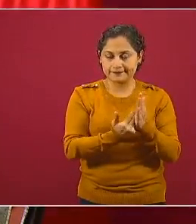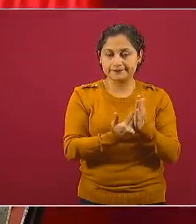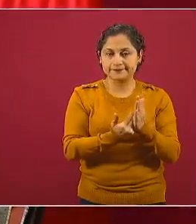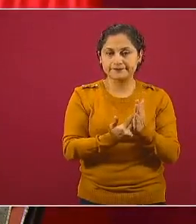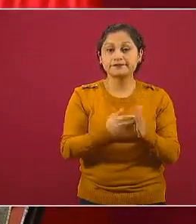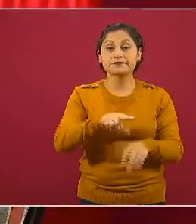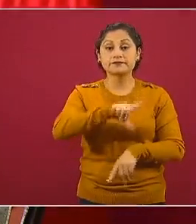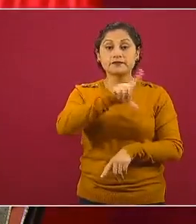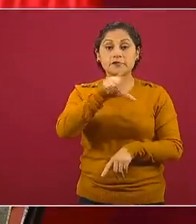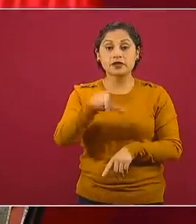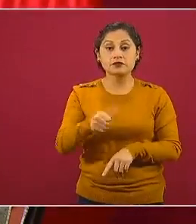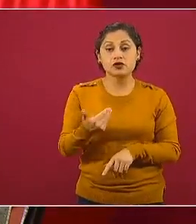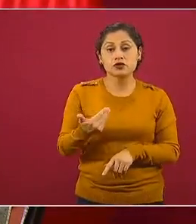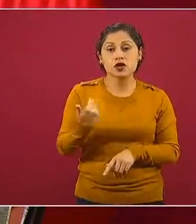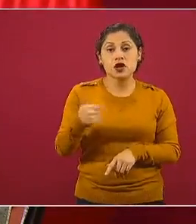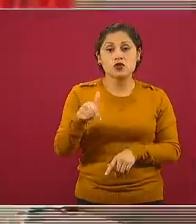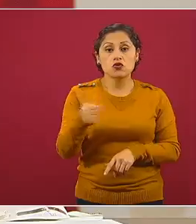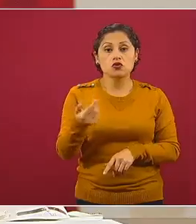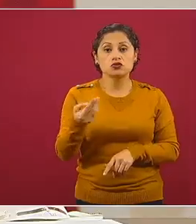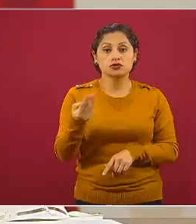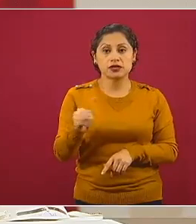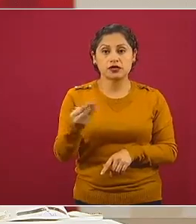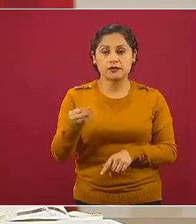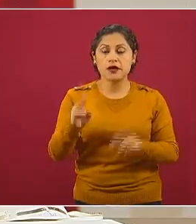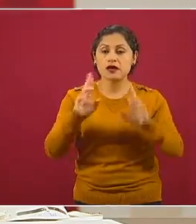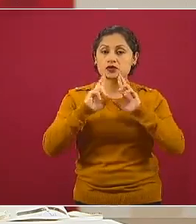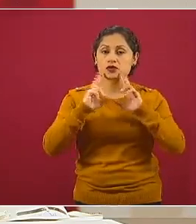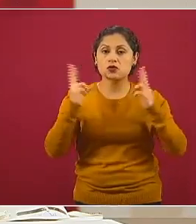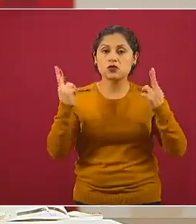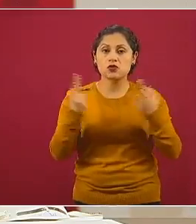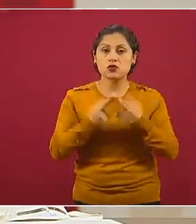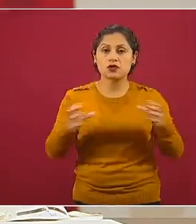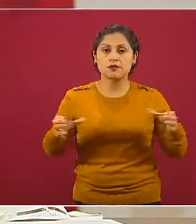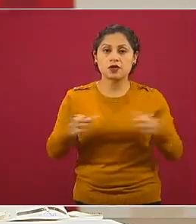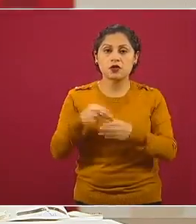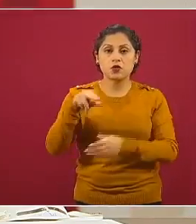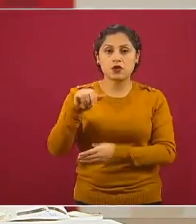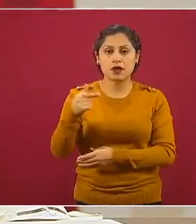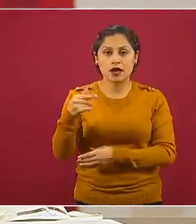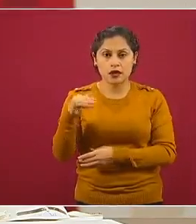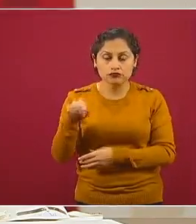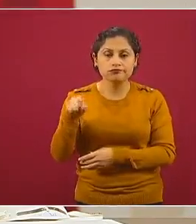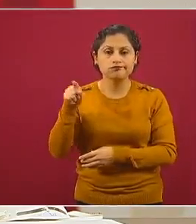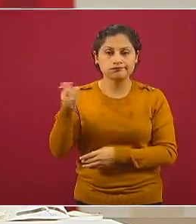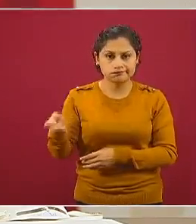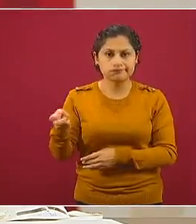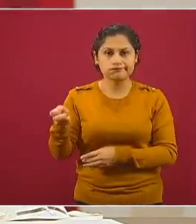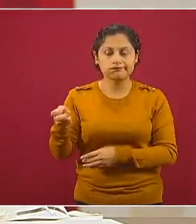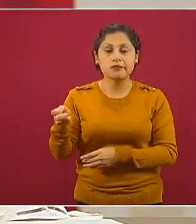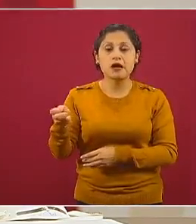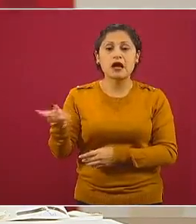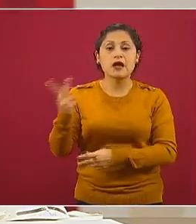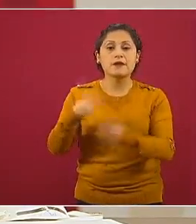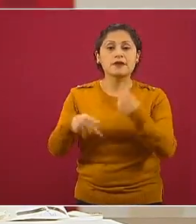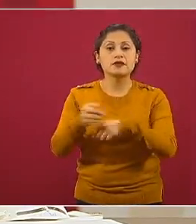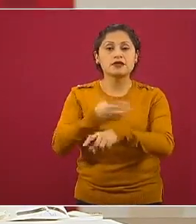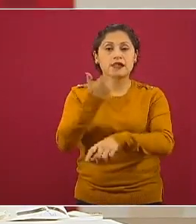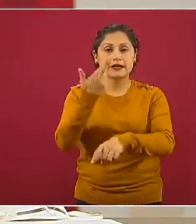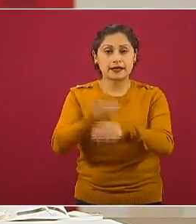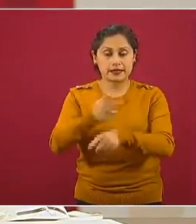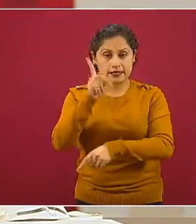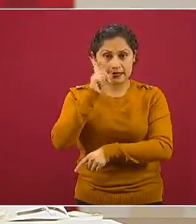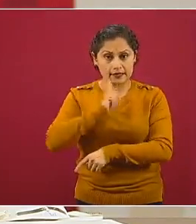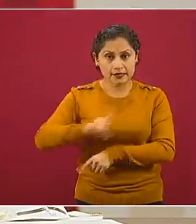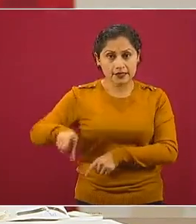mayo, en el marco de una reunión de la CONAGO, en la que asistió la secretaria de Gobernación,